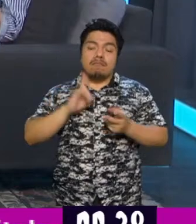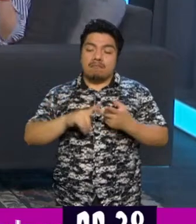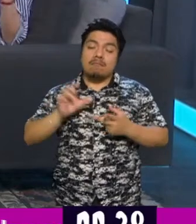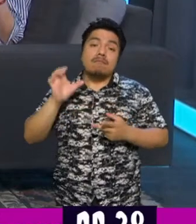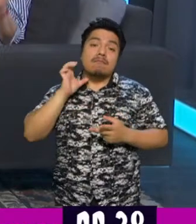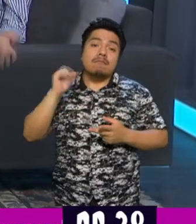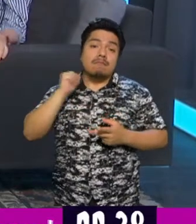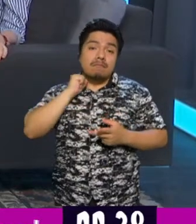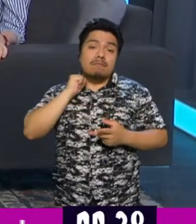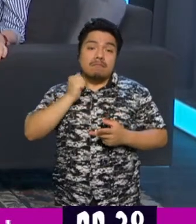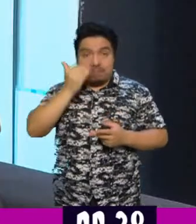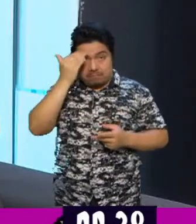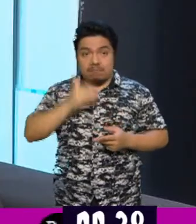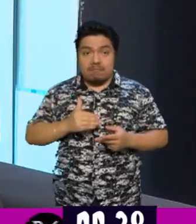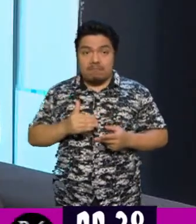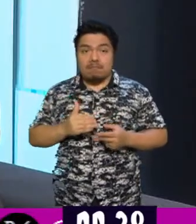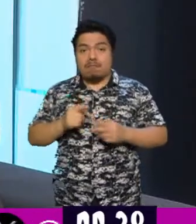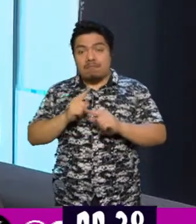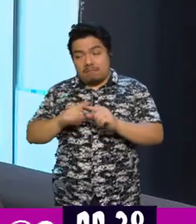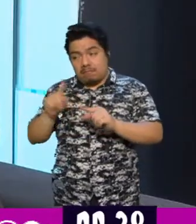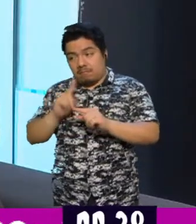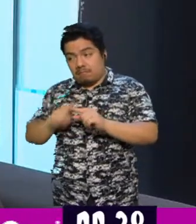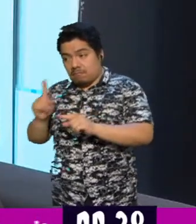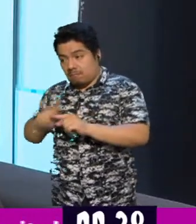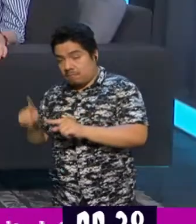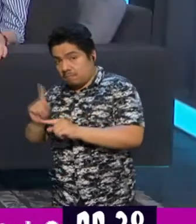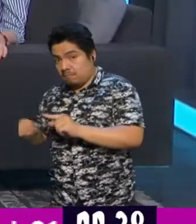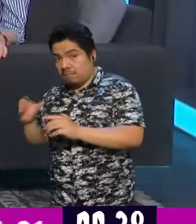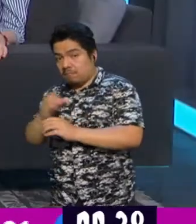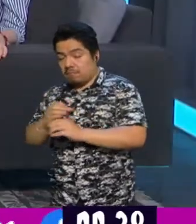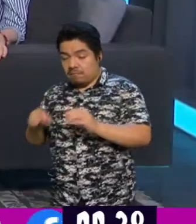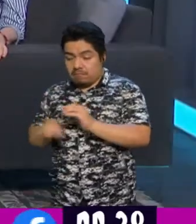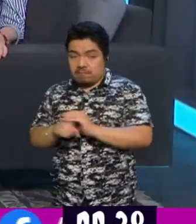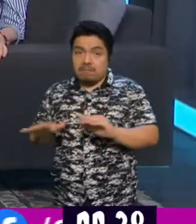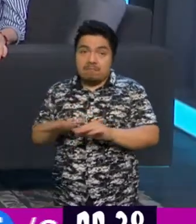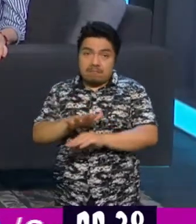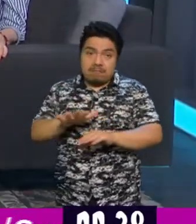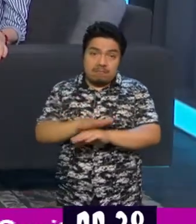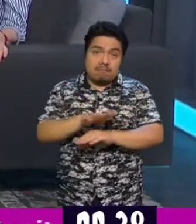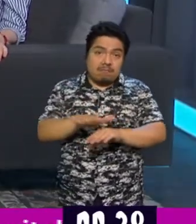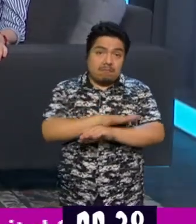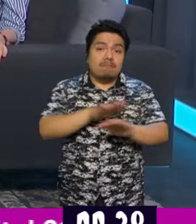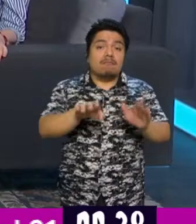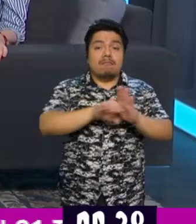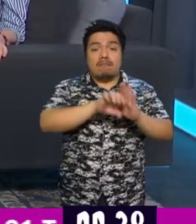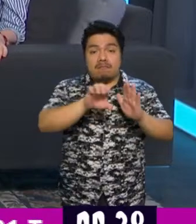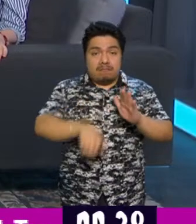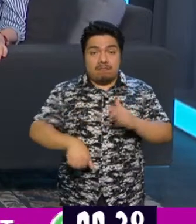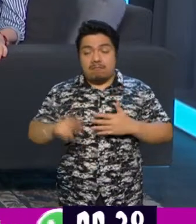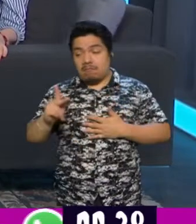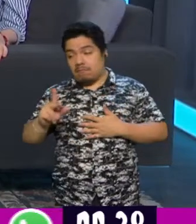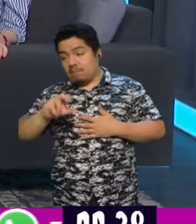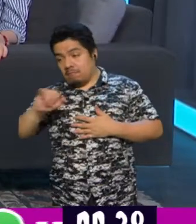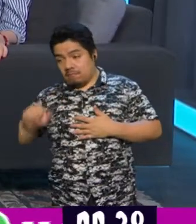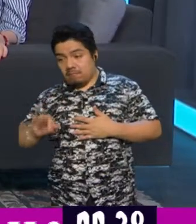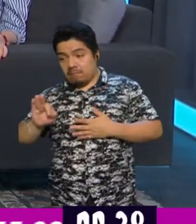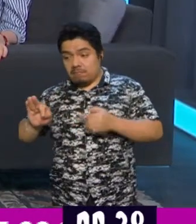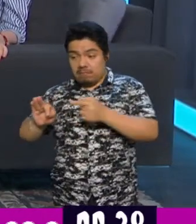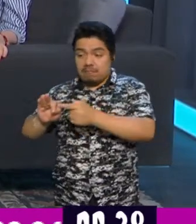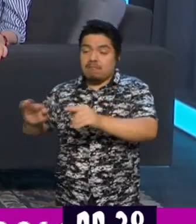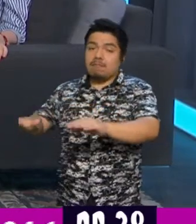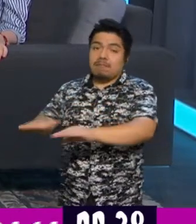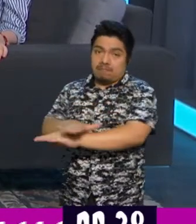porque así será posible reformas constitucionales fundamentales, que si no, como la reforma del Poder Judicial. De otra